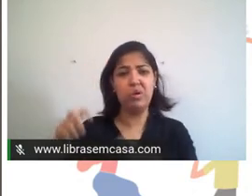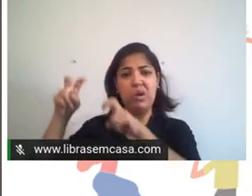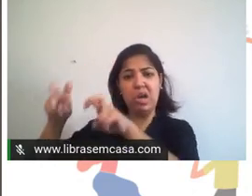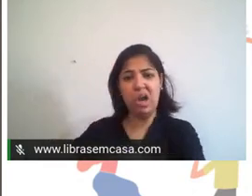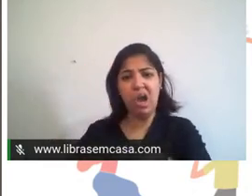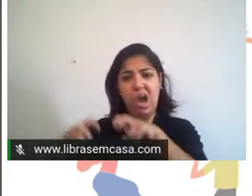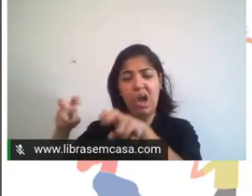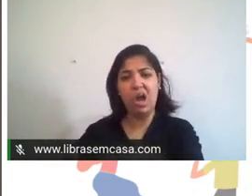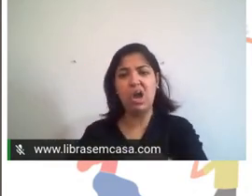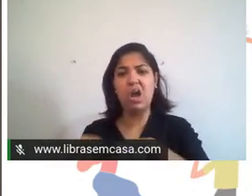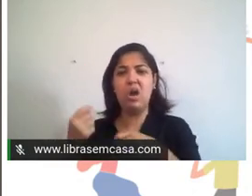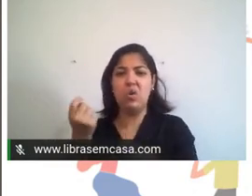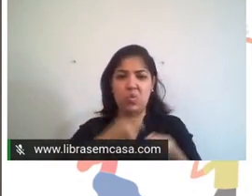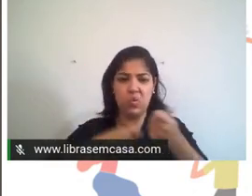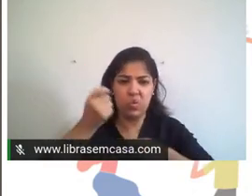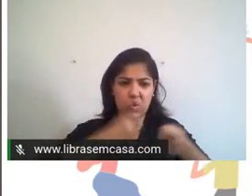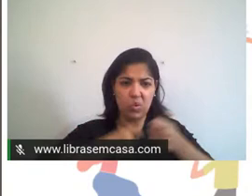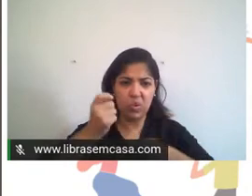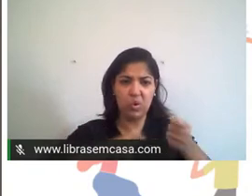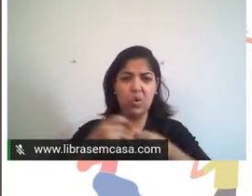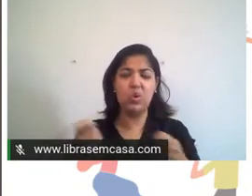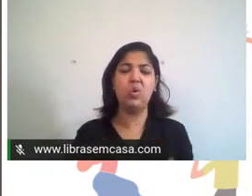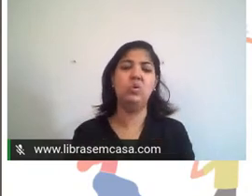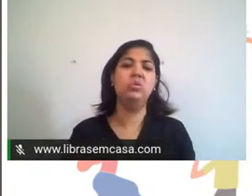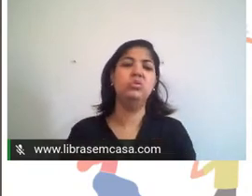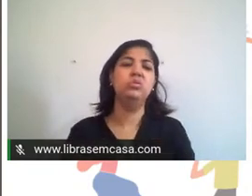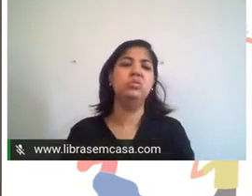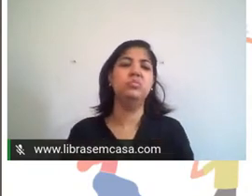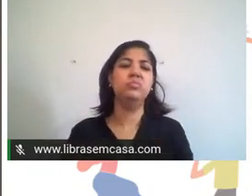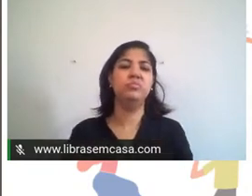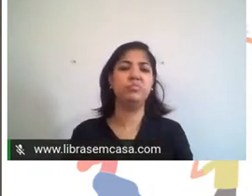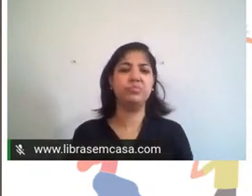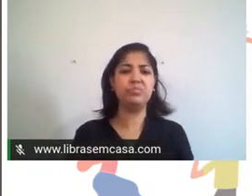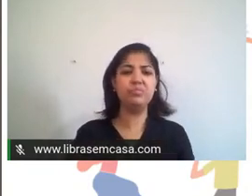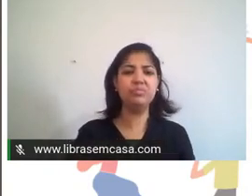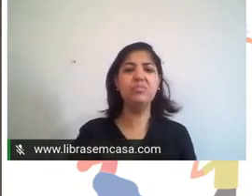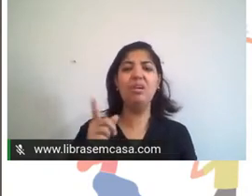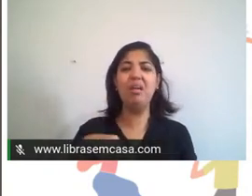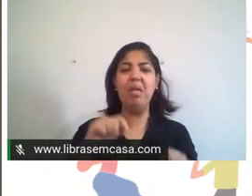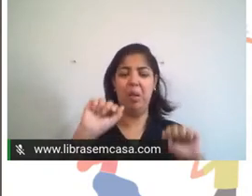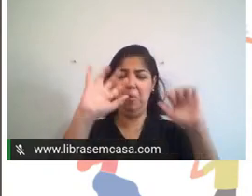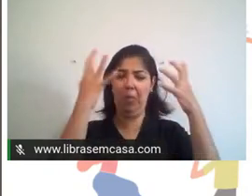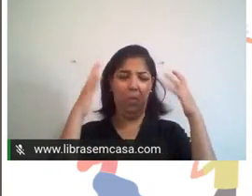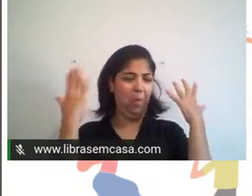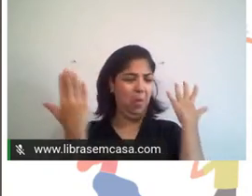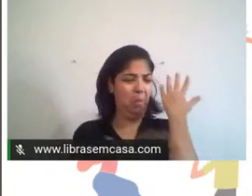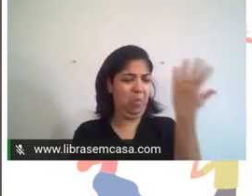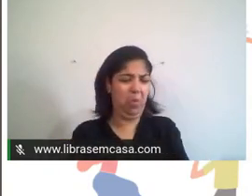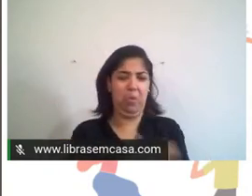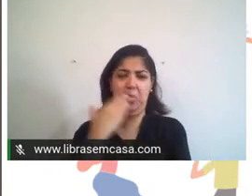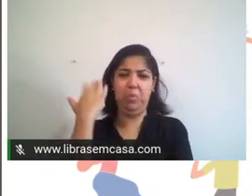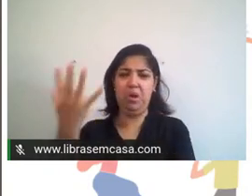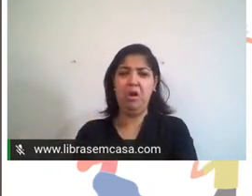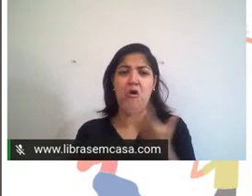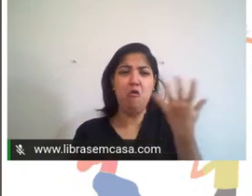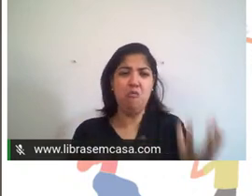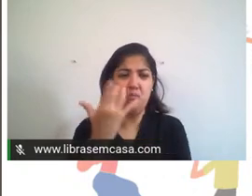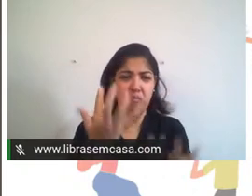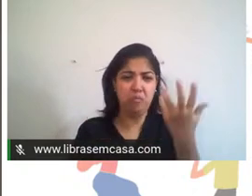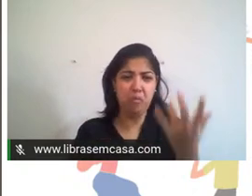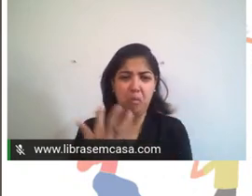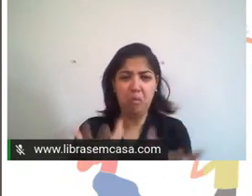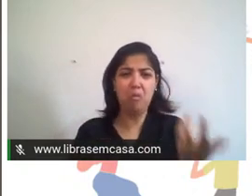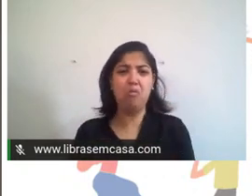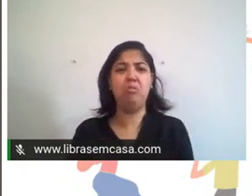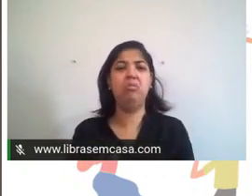transgénico que decía, o de mayores espacios para la fumigación, de mayores deforestaciones, de mayores incendios para la ganadería, de